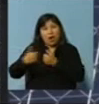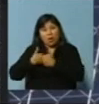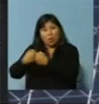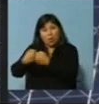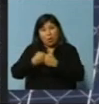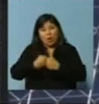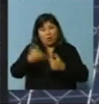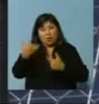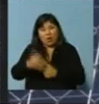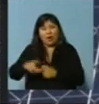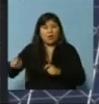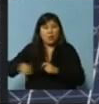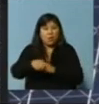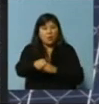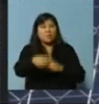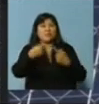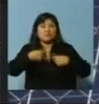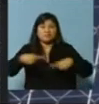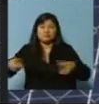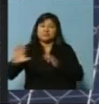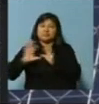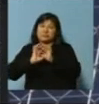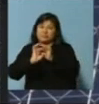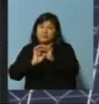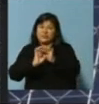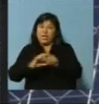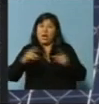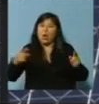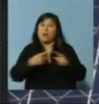claro.